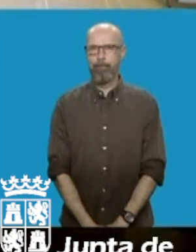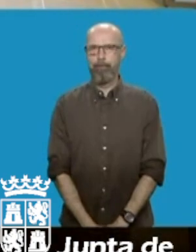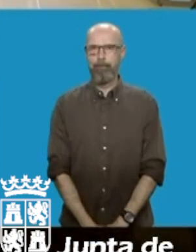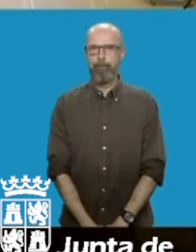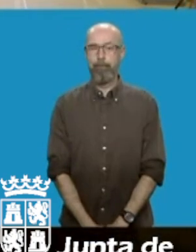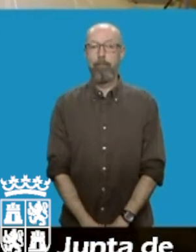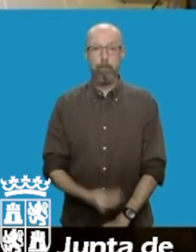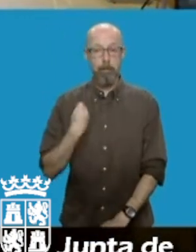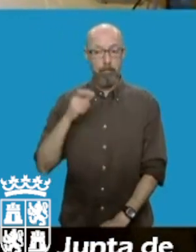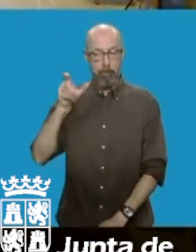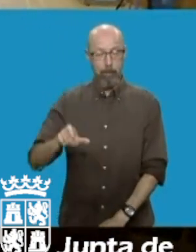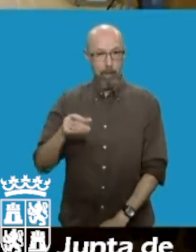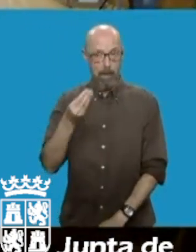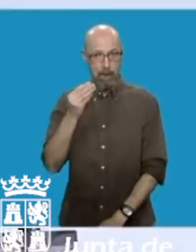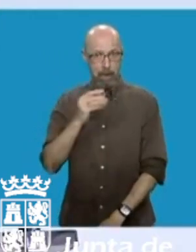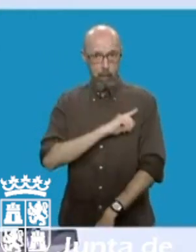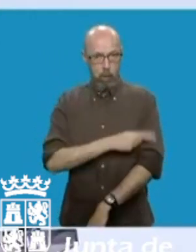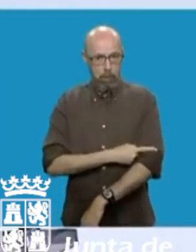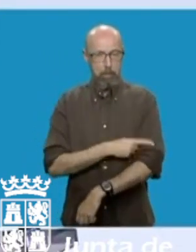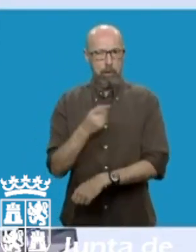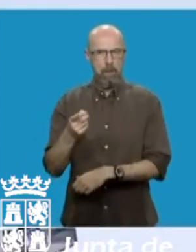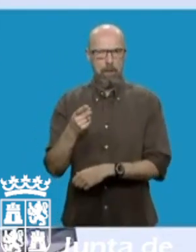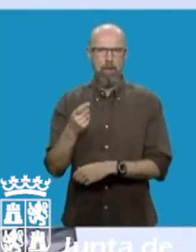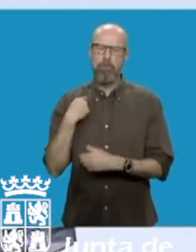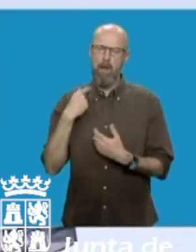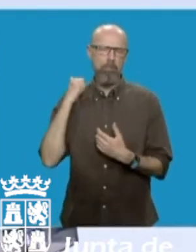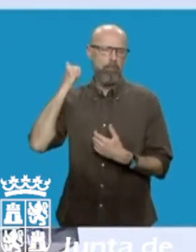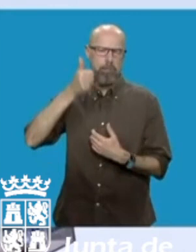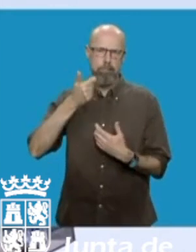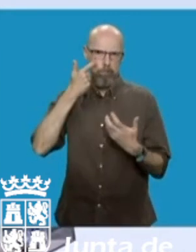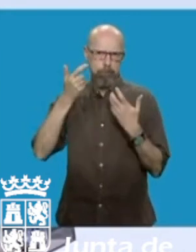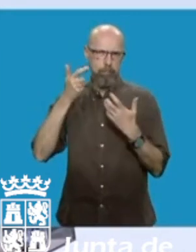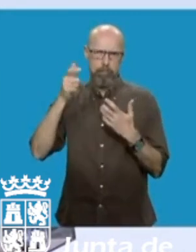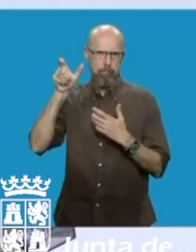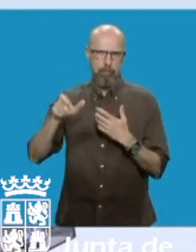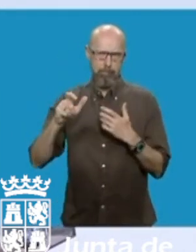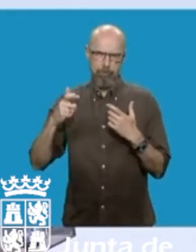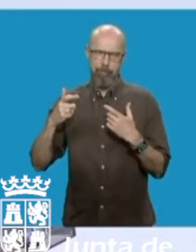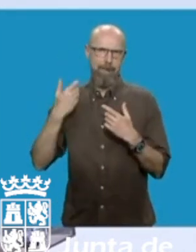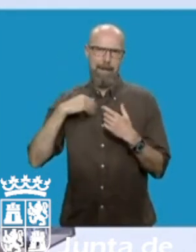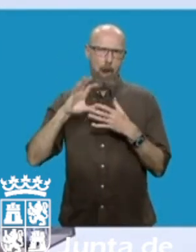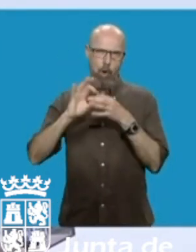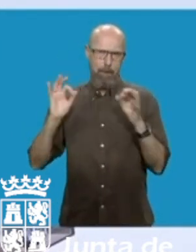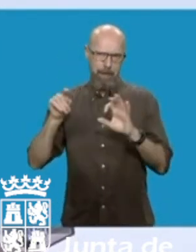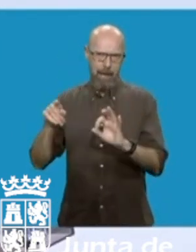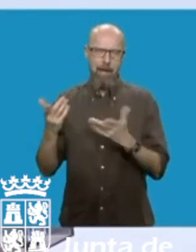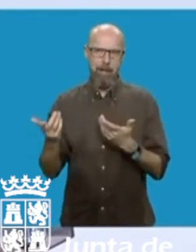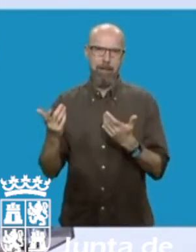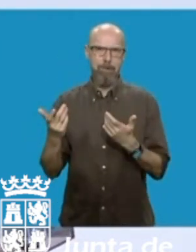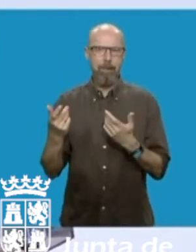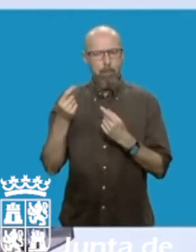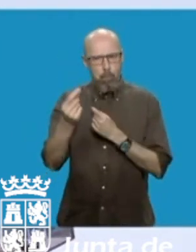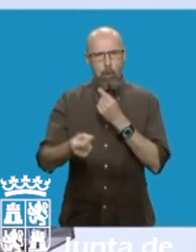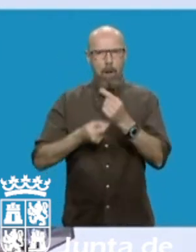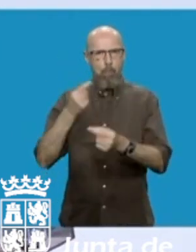Esta extraordinaria deportista, a pesar de su juventud, lleva años destacando en esta disciplina que ya es olímpica y que cada vez está alcanzando